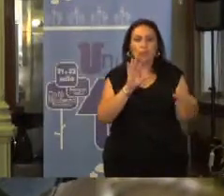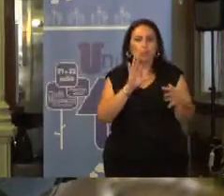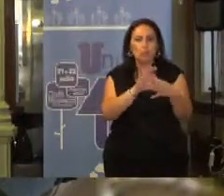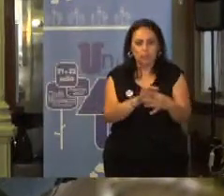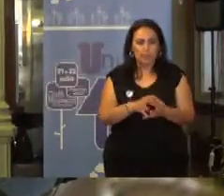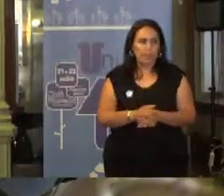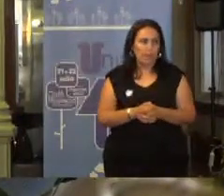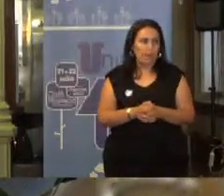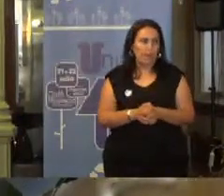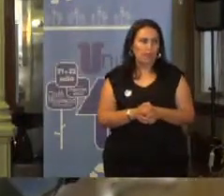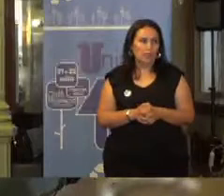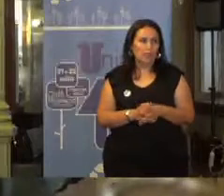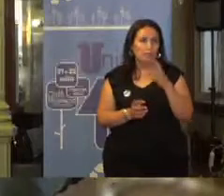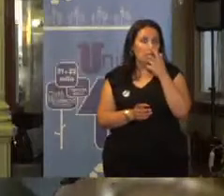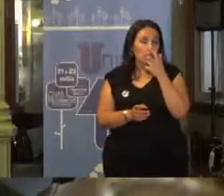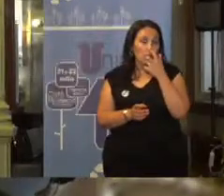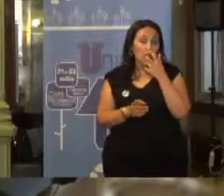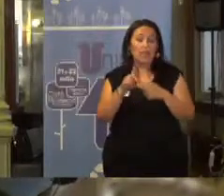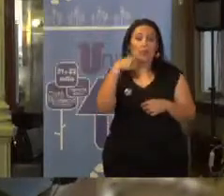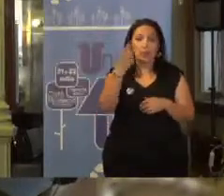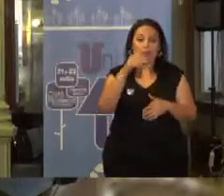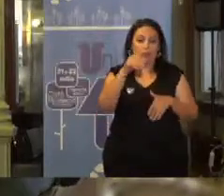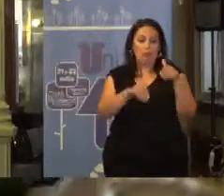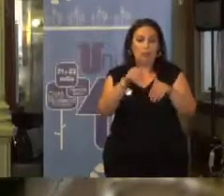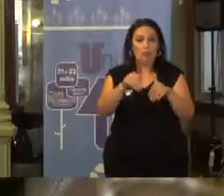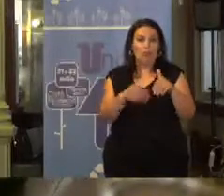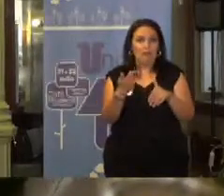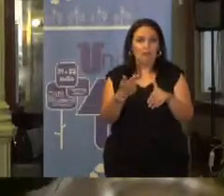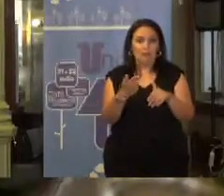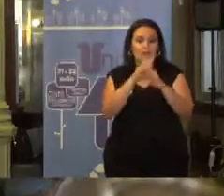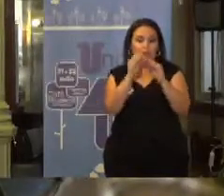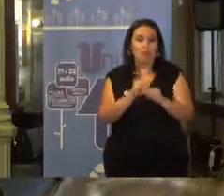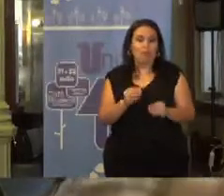reflicte nas urnas, e iso responde a outro tipo de